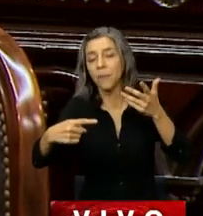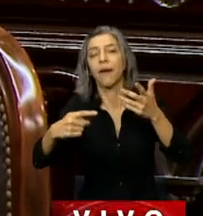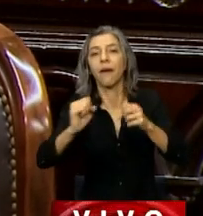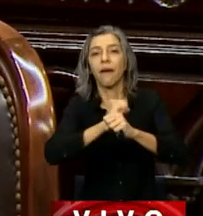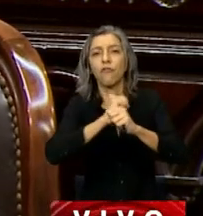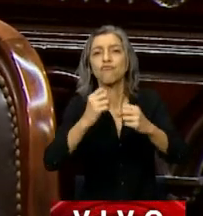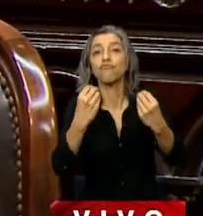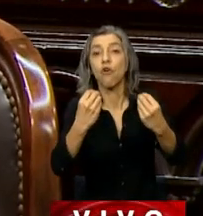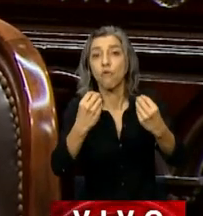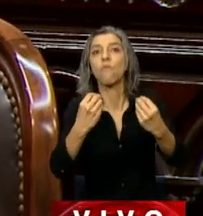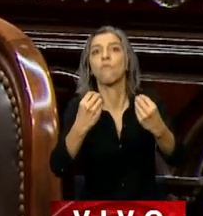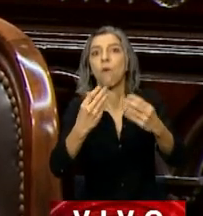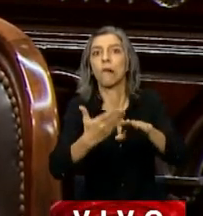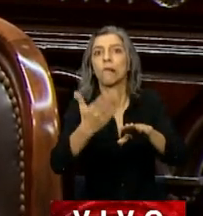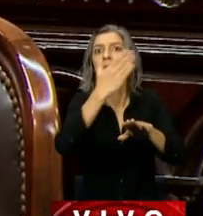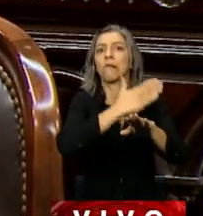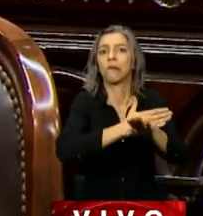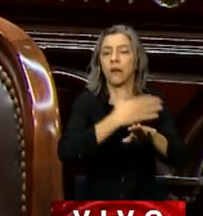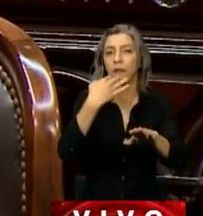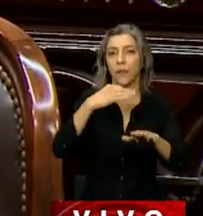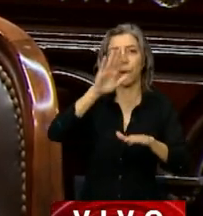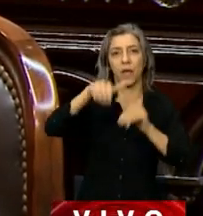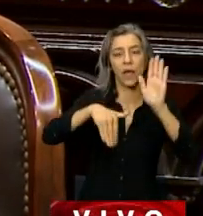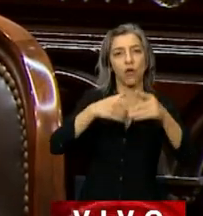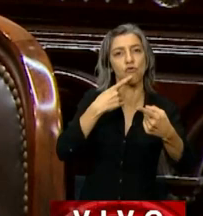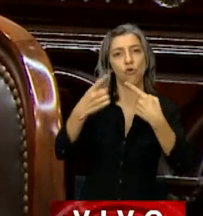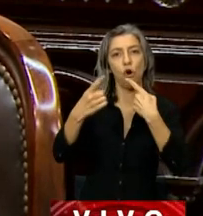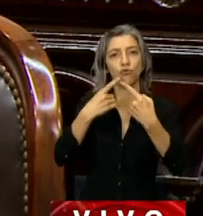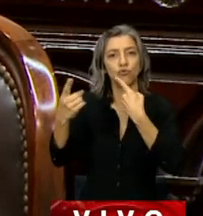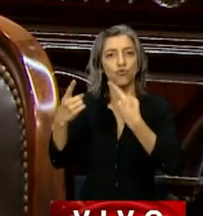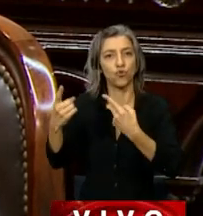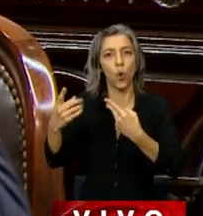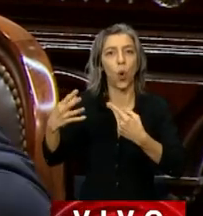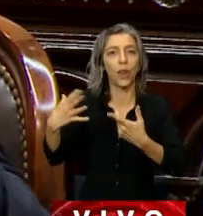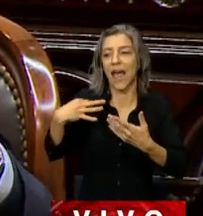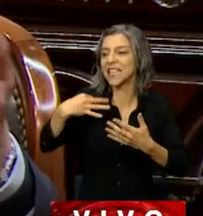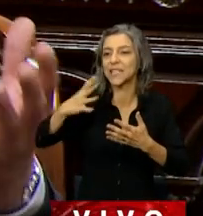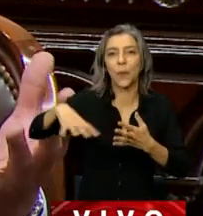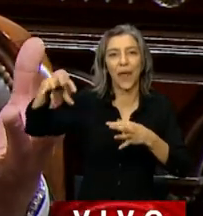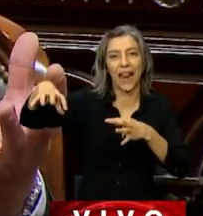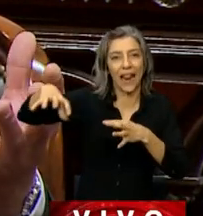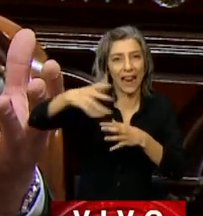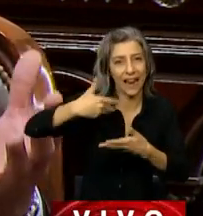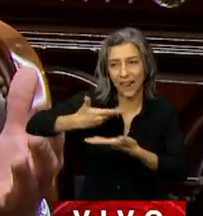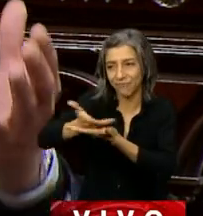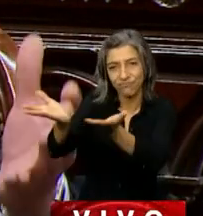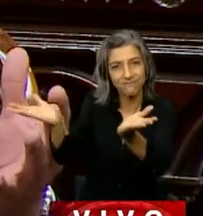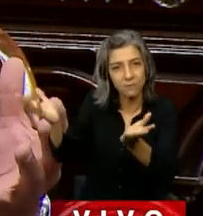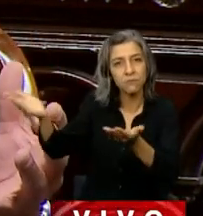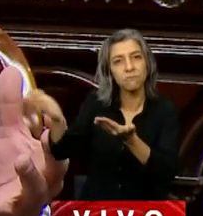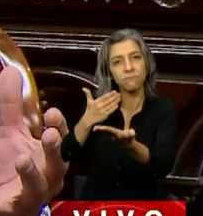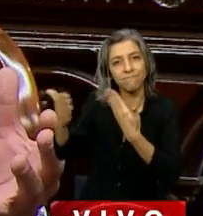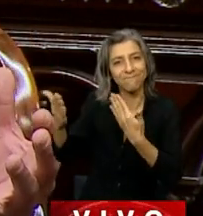la consulta y de la participación de la sociedad civil. Que no nos basta solamente con que en